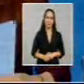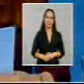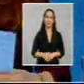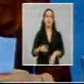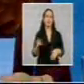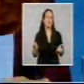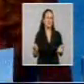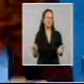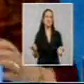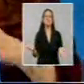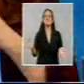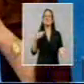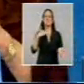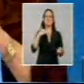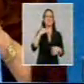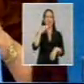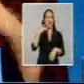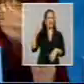No creo que sepa.